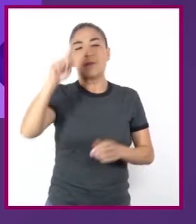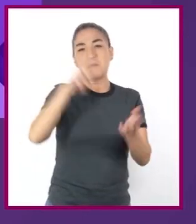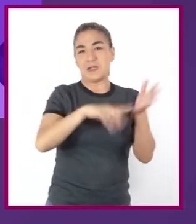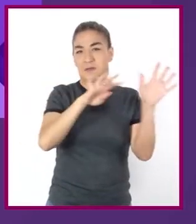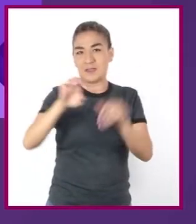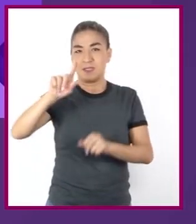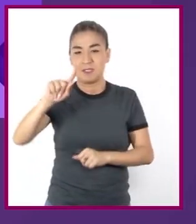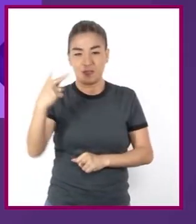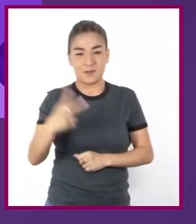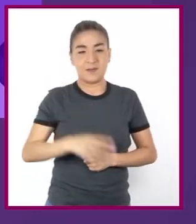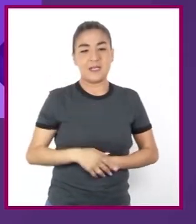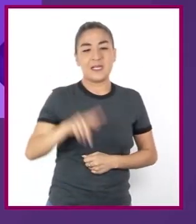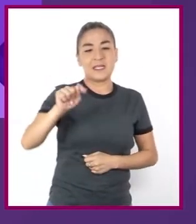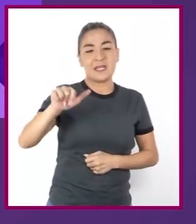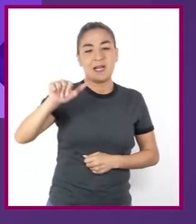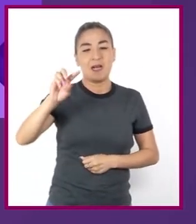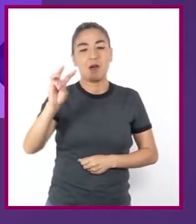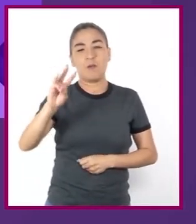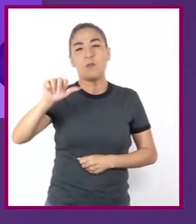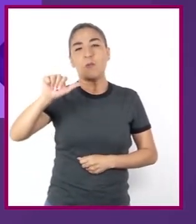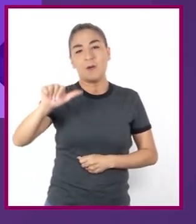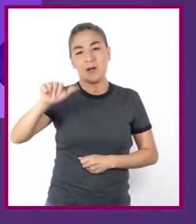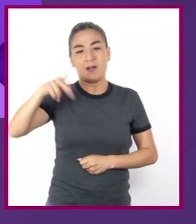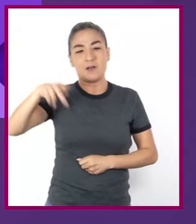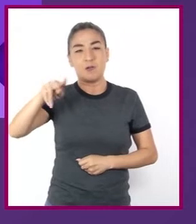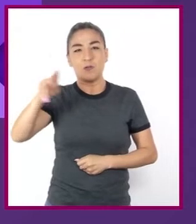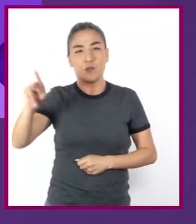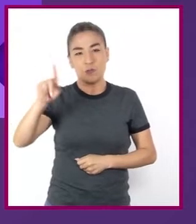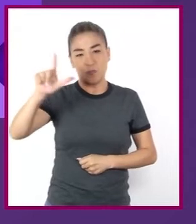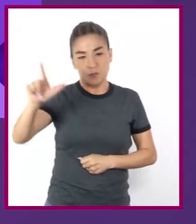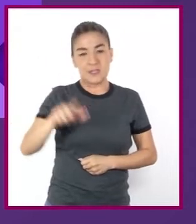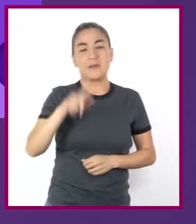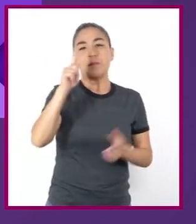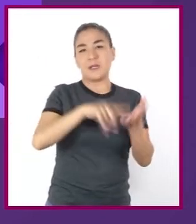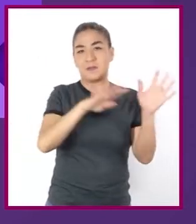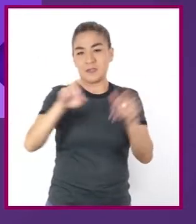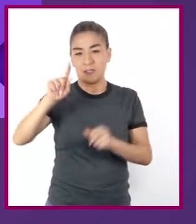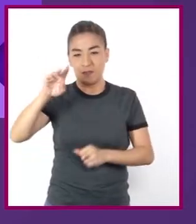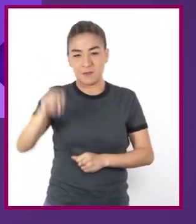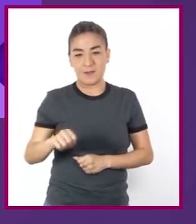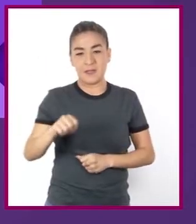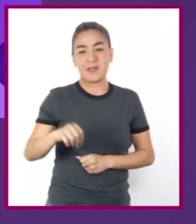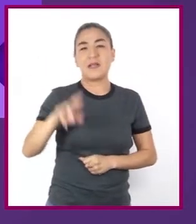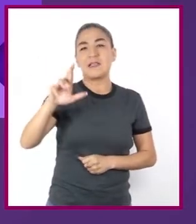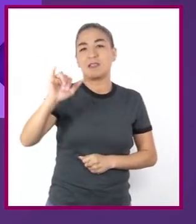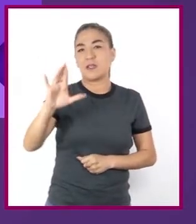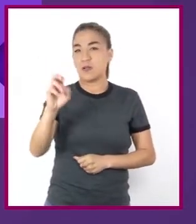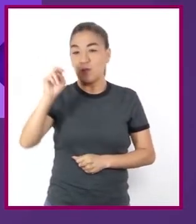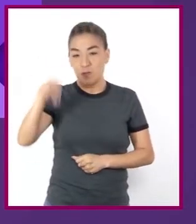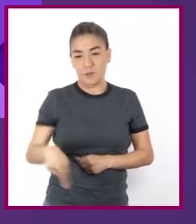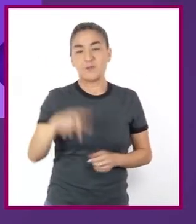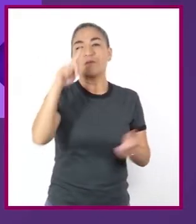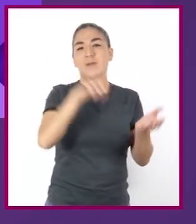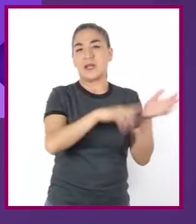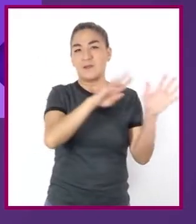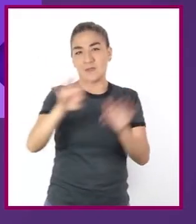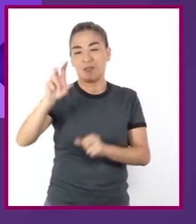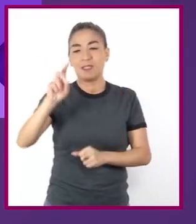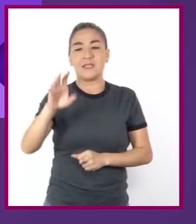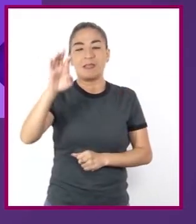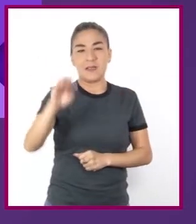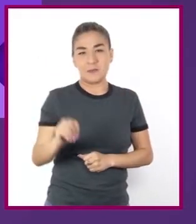1972, Tawakkul Karman, 1979, Gilberto Rincón Gallardo,